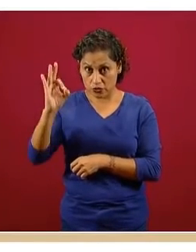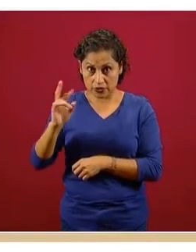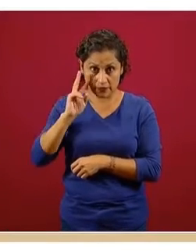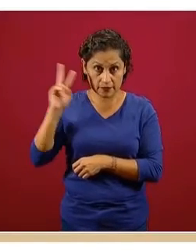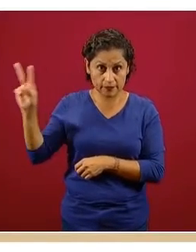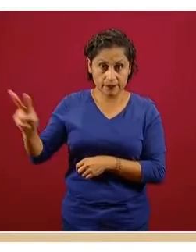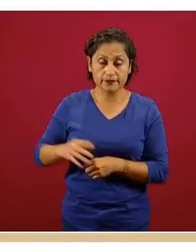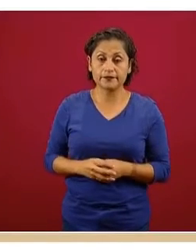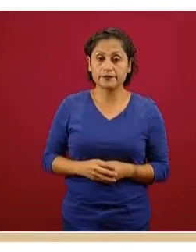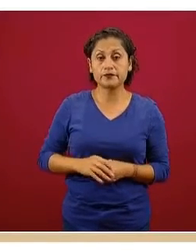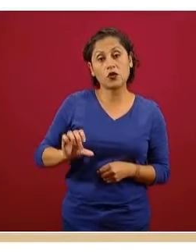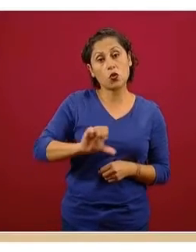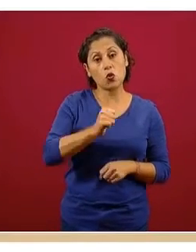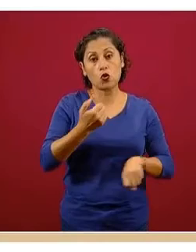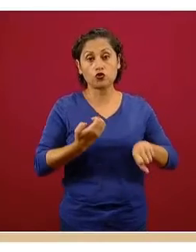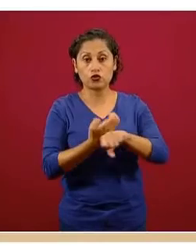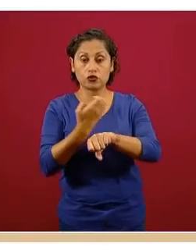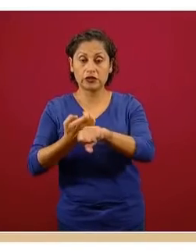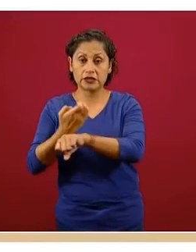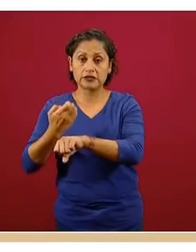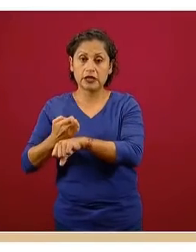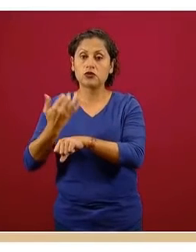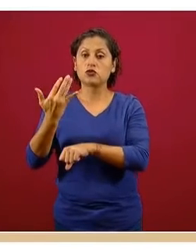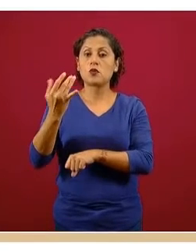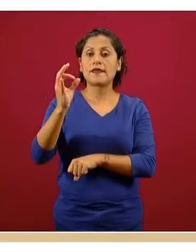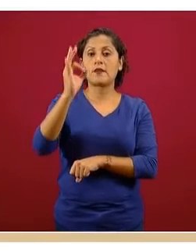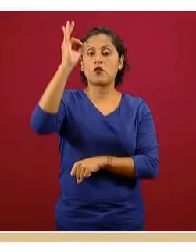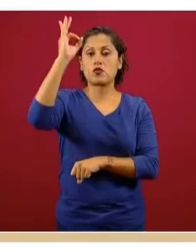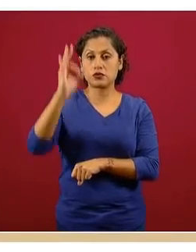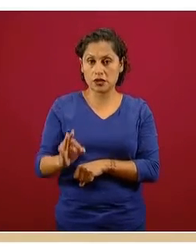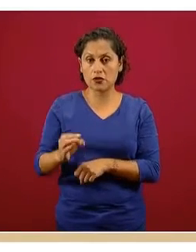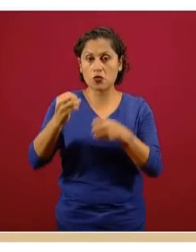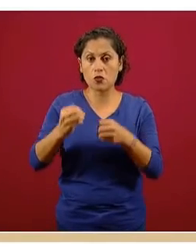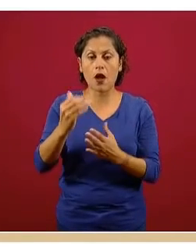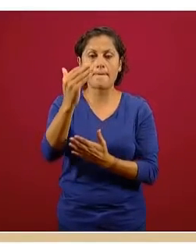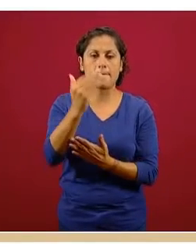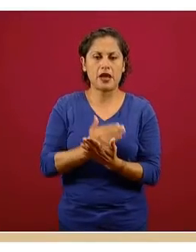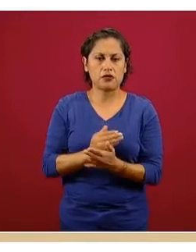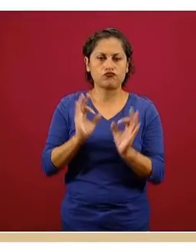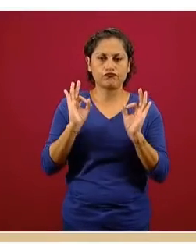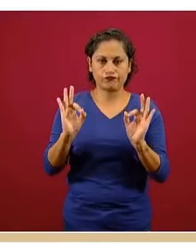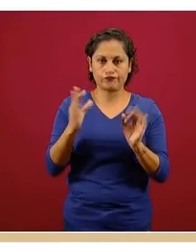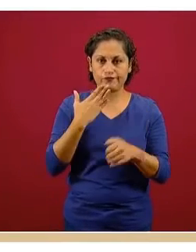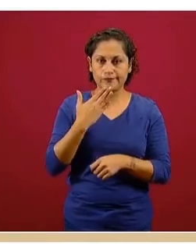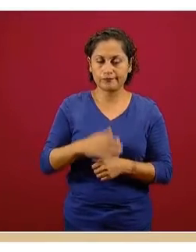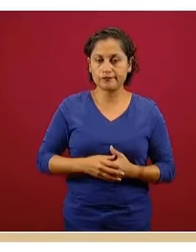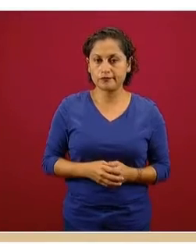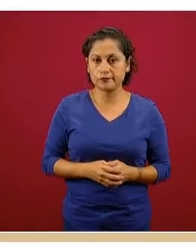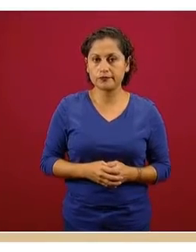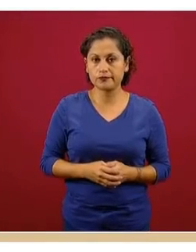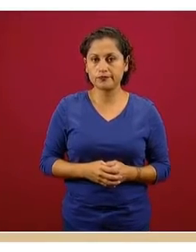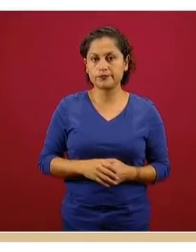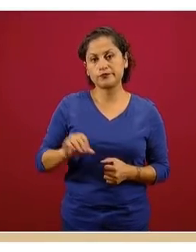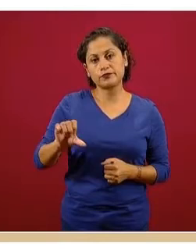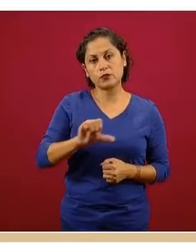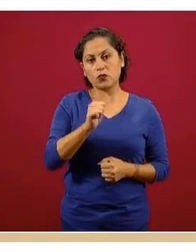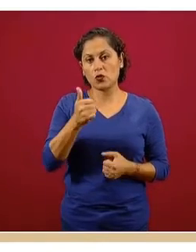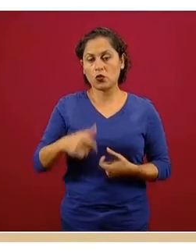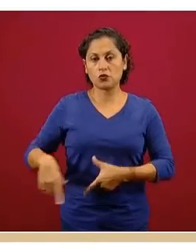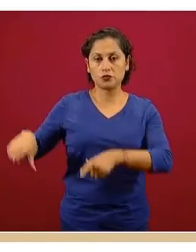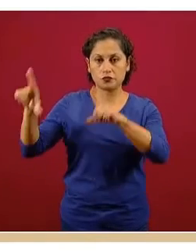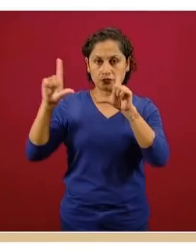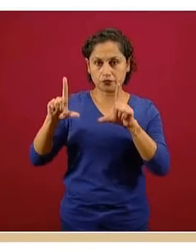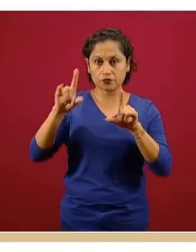resto tienen menos del 50% de ocupación. Y finalmente, en las camas de